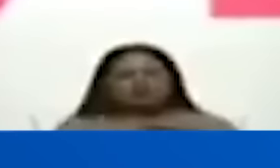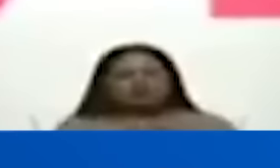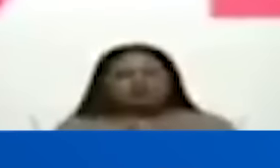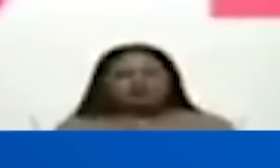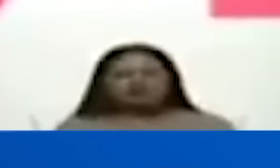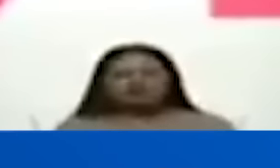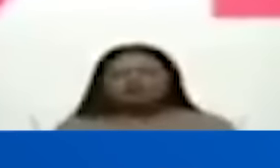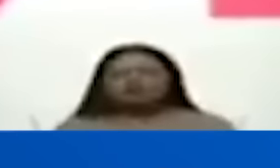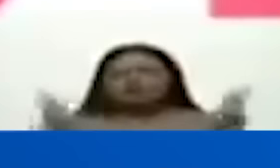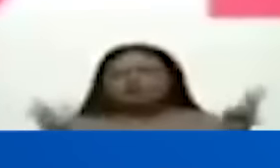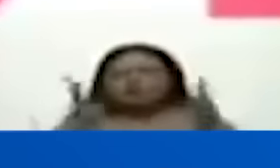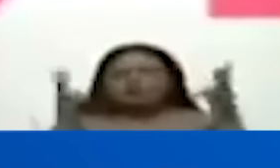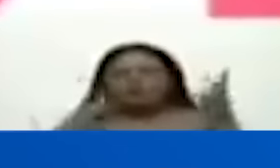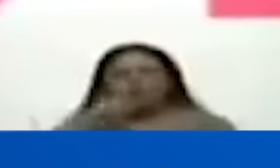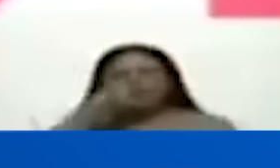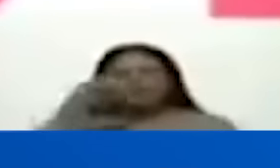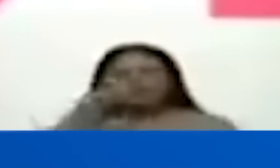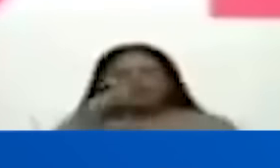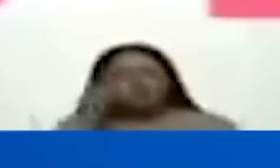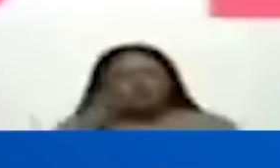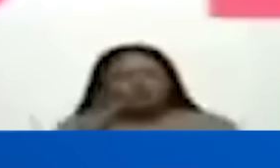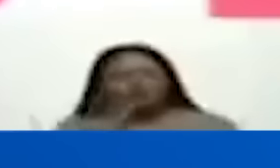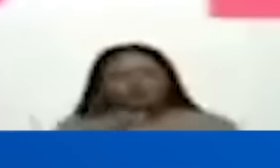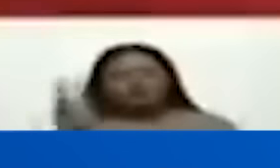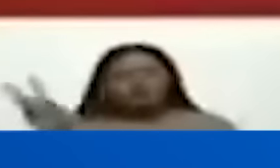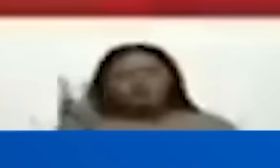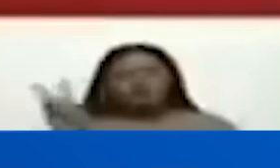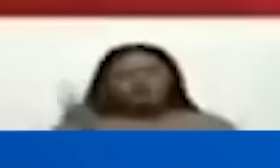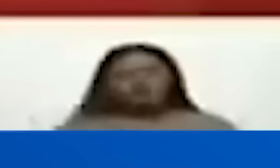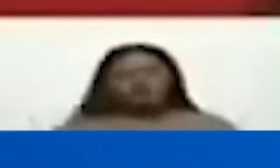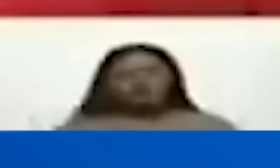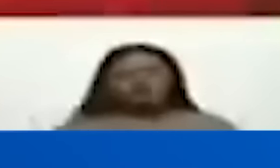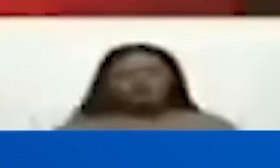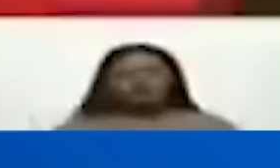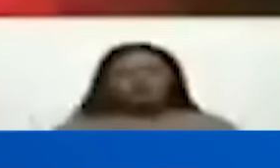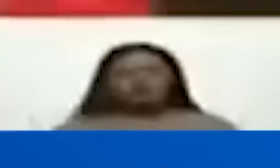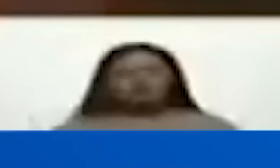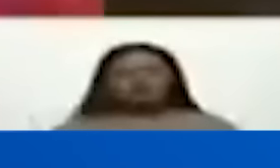una gran victoria de Nicolás Maduro y del pueblo de Venezuela?